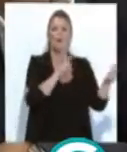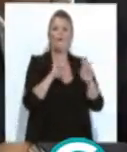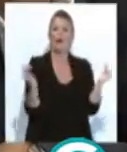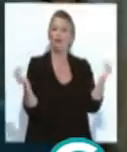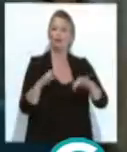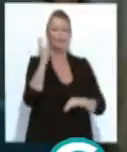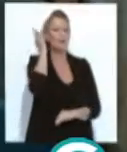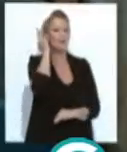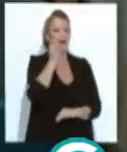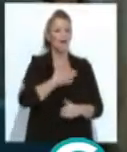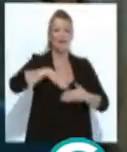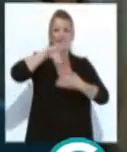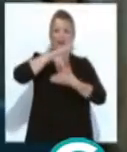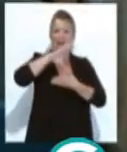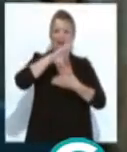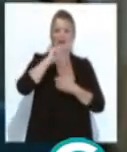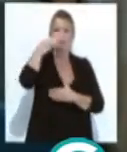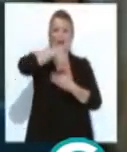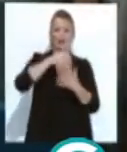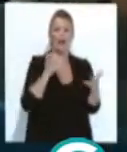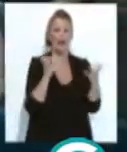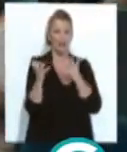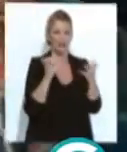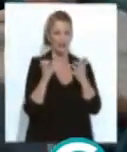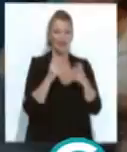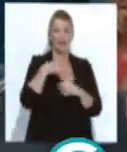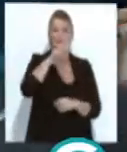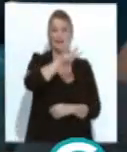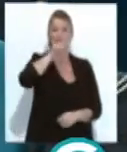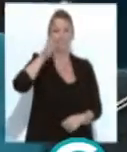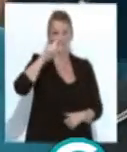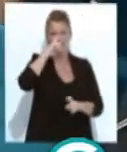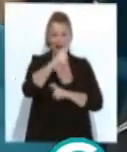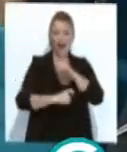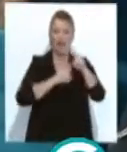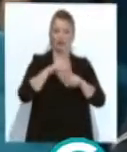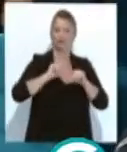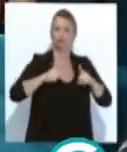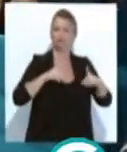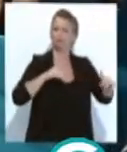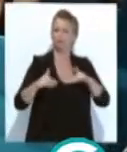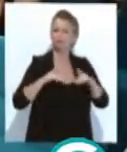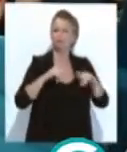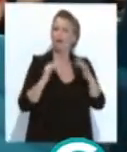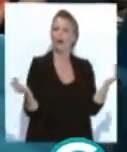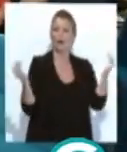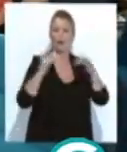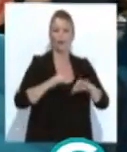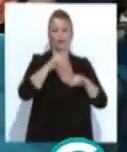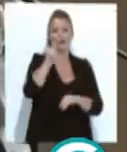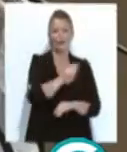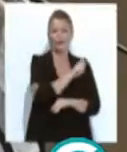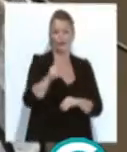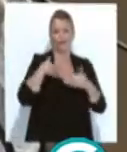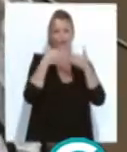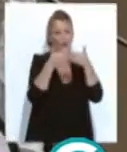las mujeres de Iberoamérica en las artes escénicas. Este año hace 23 que se pusiera en marcha este encuentro, que inaugura oficialmente el inicio del